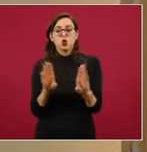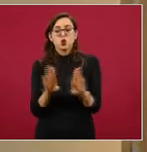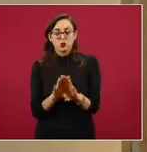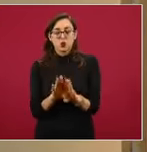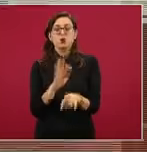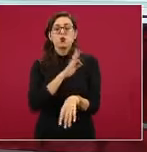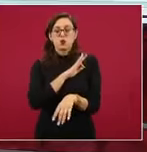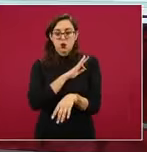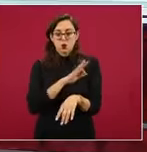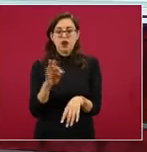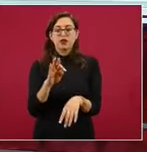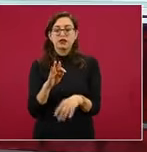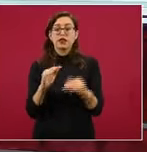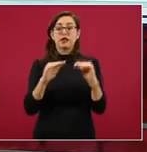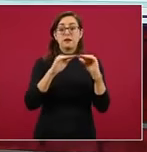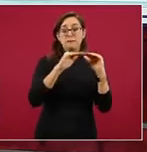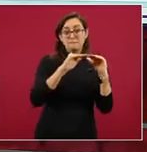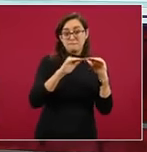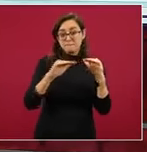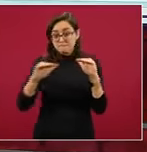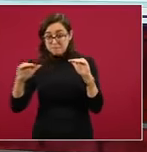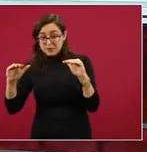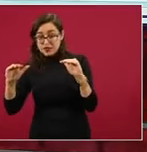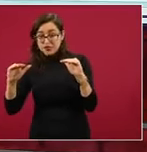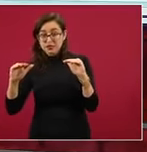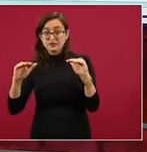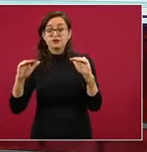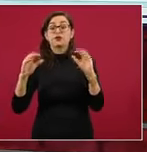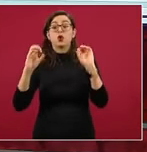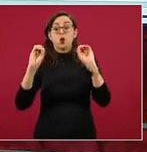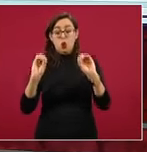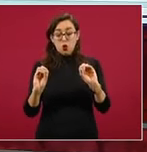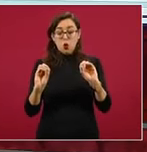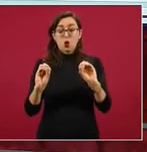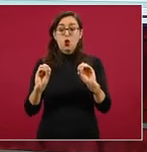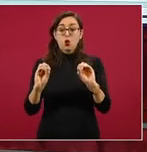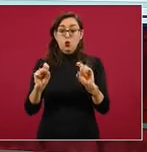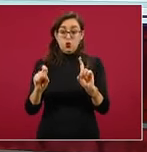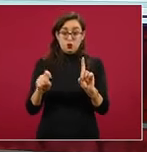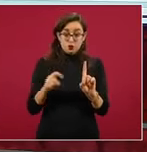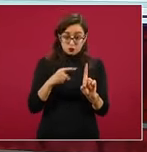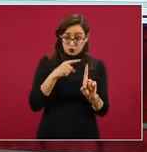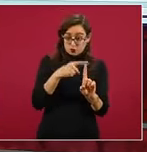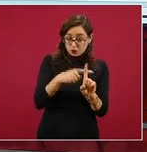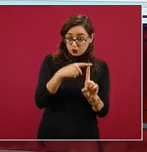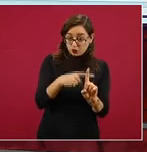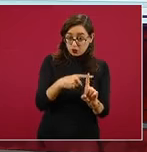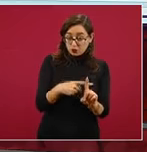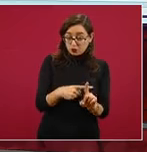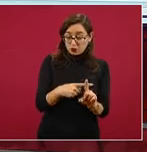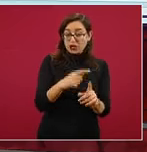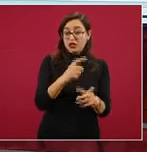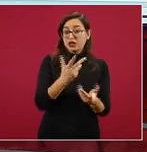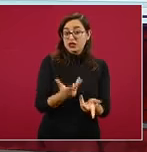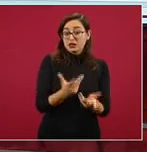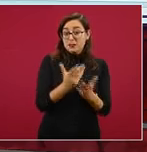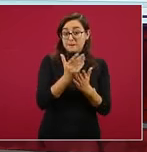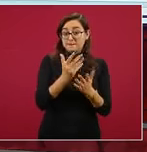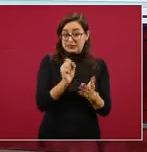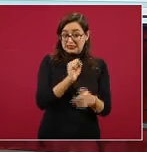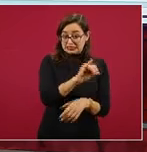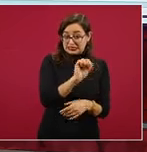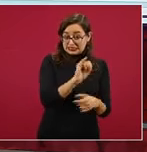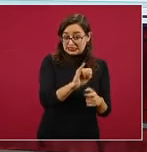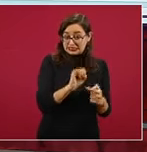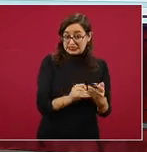se vuelve a quedar en una meseta como esta, sí, pero con una positividad seguramente más reducida,